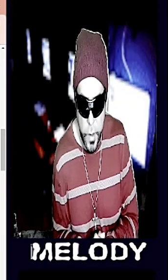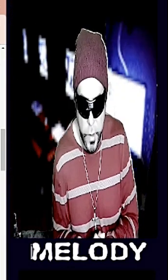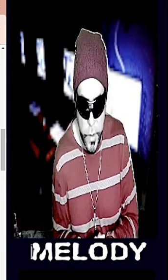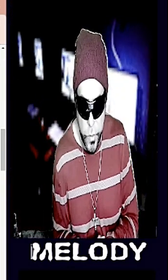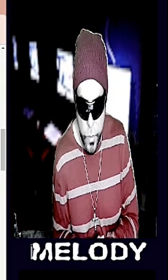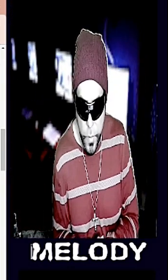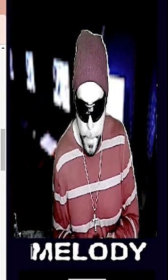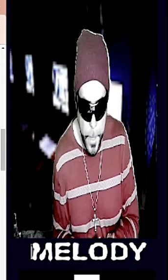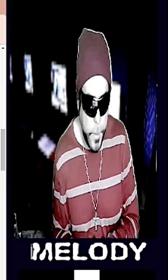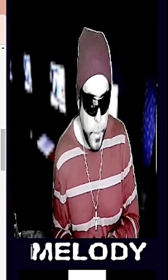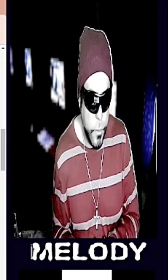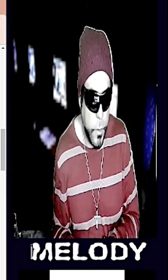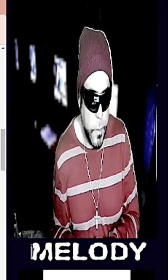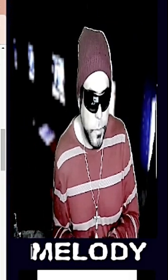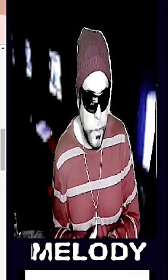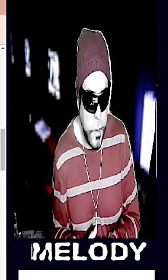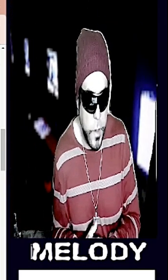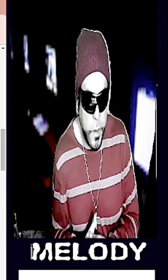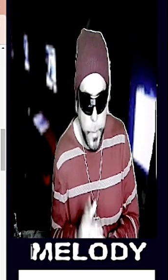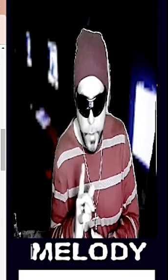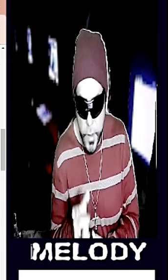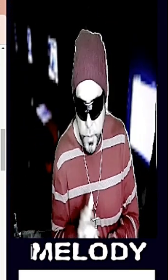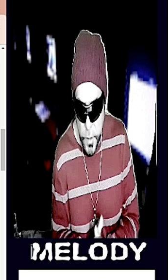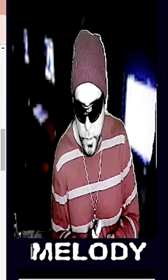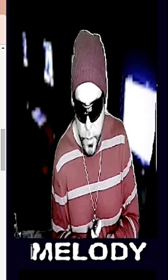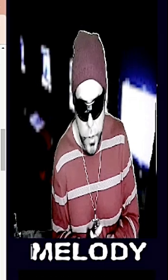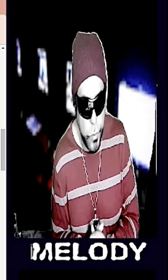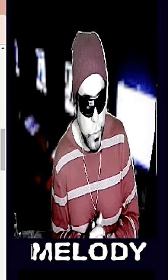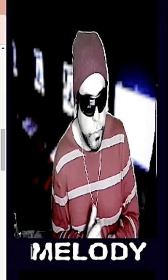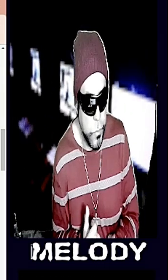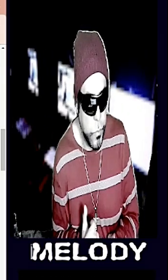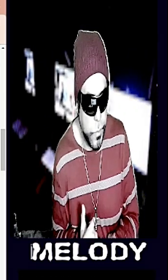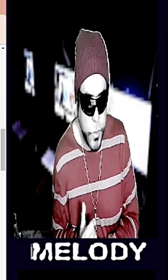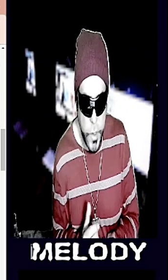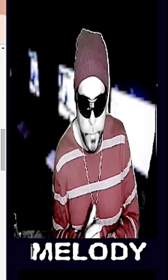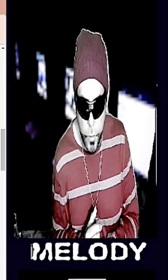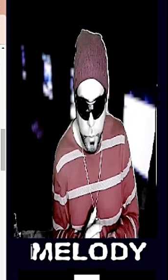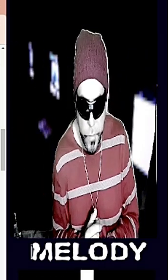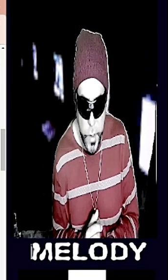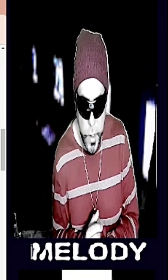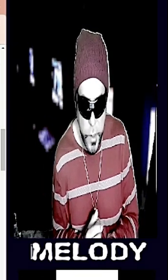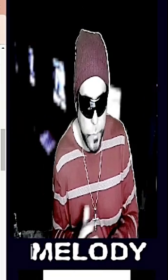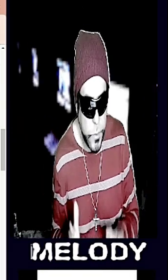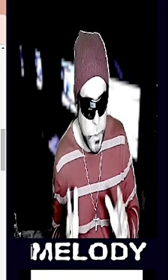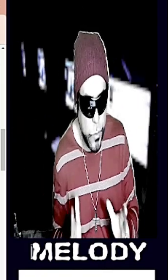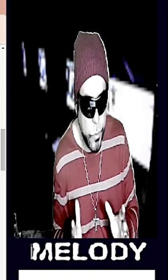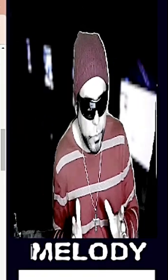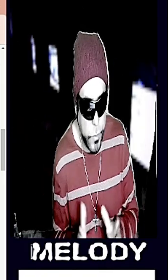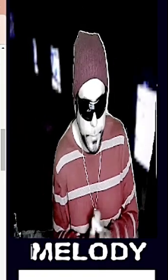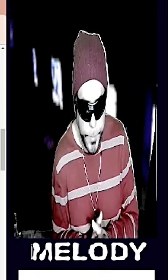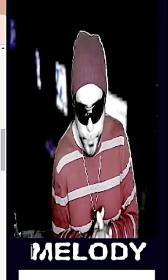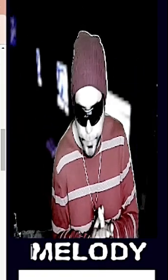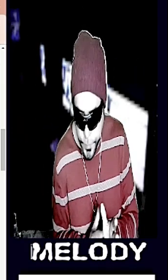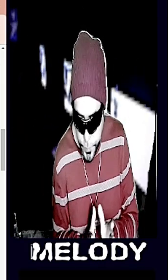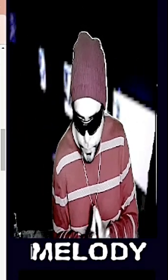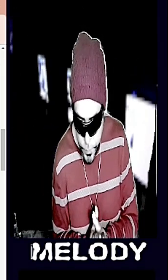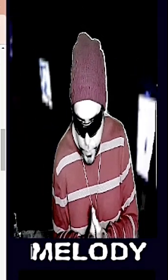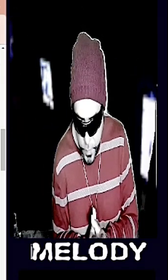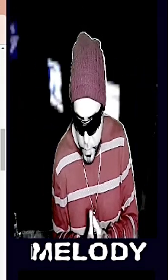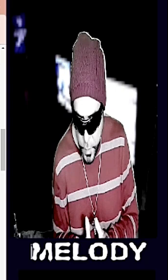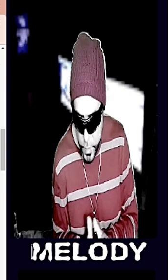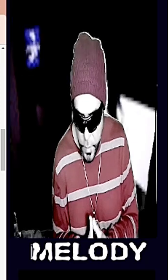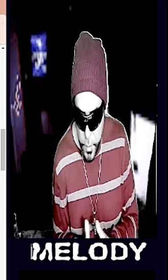es de Vamos a darle al tema este del Junior con su esposa o más bien ya de la esposa del Junior